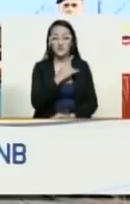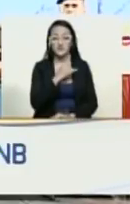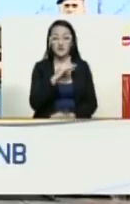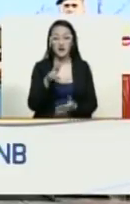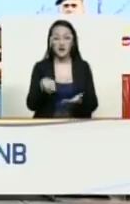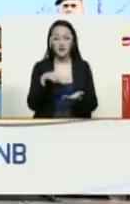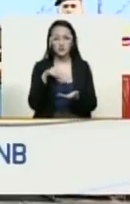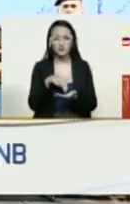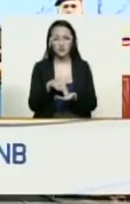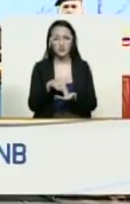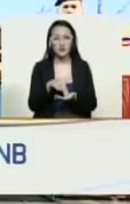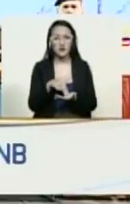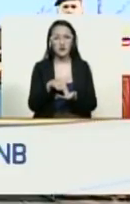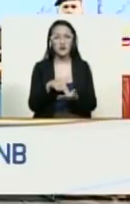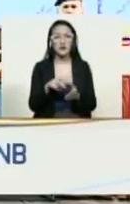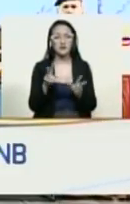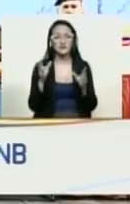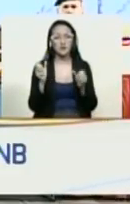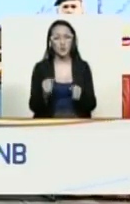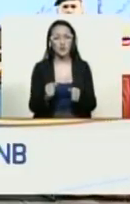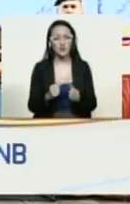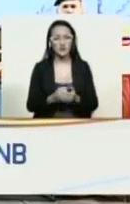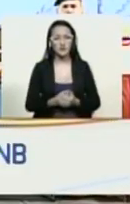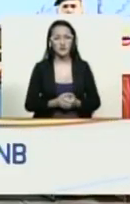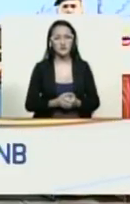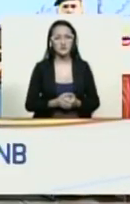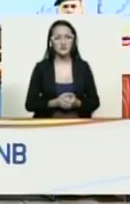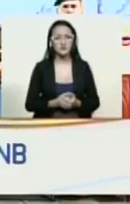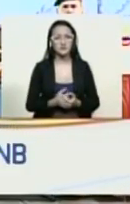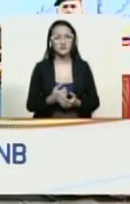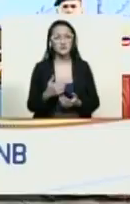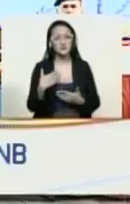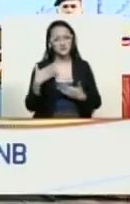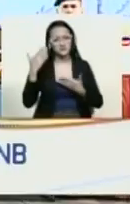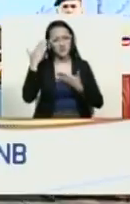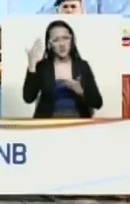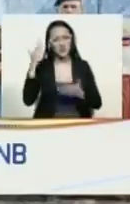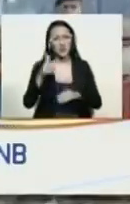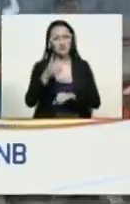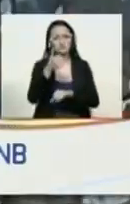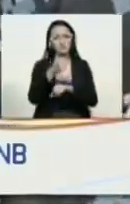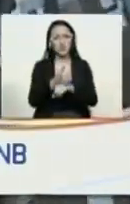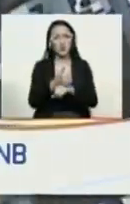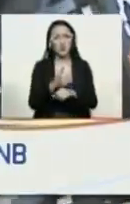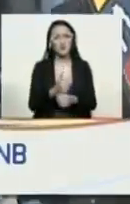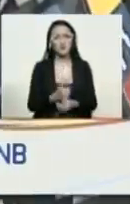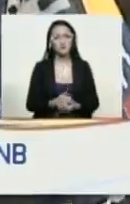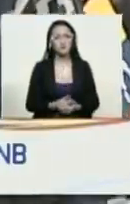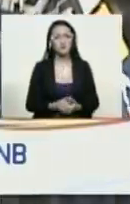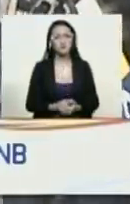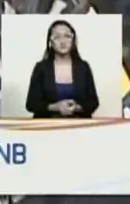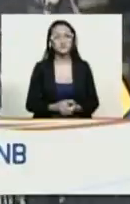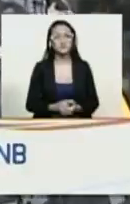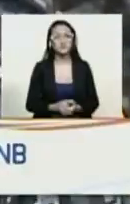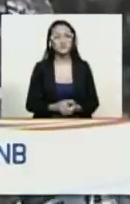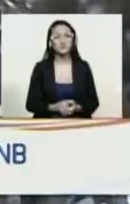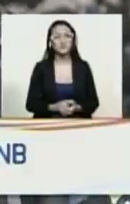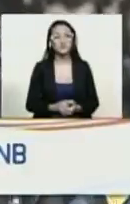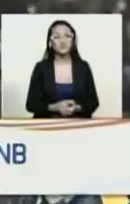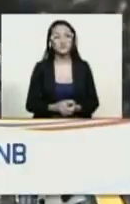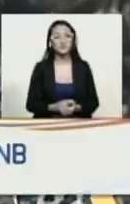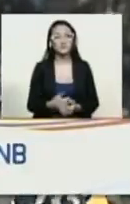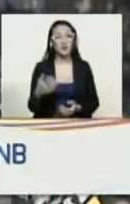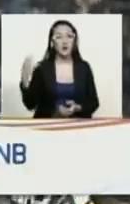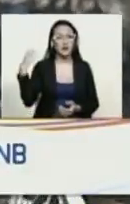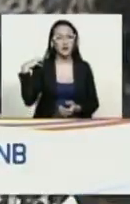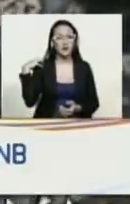Nacional Experimental de la Seguridad. Quiero saludar a su rector, el general